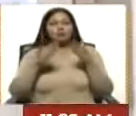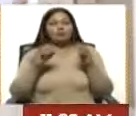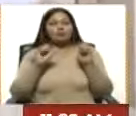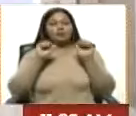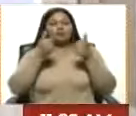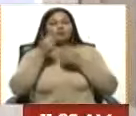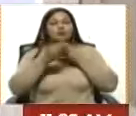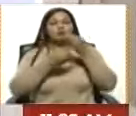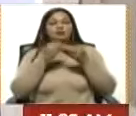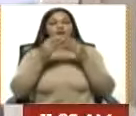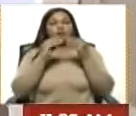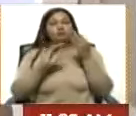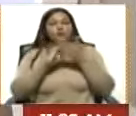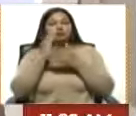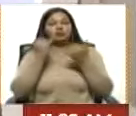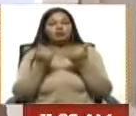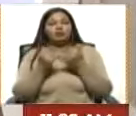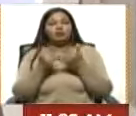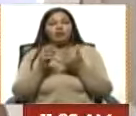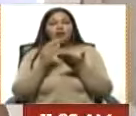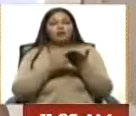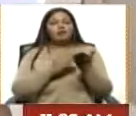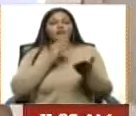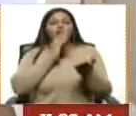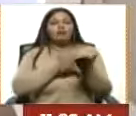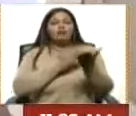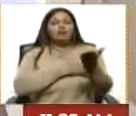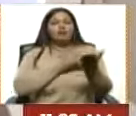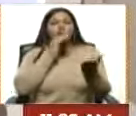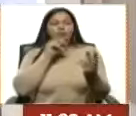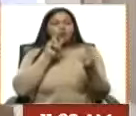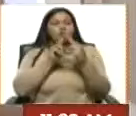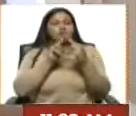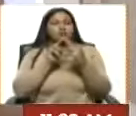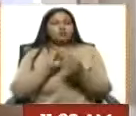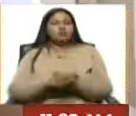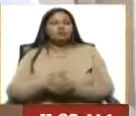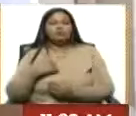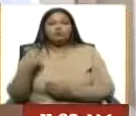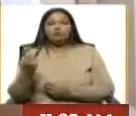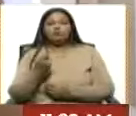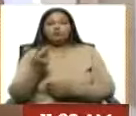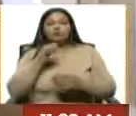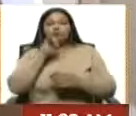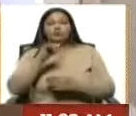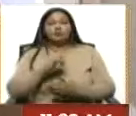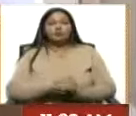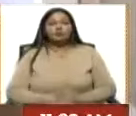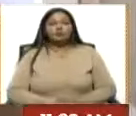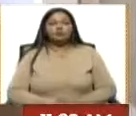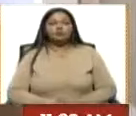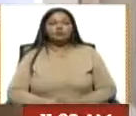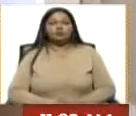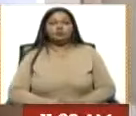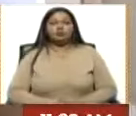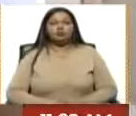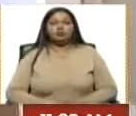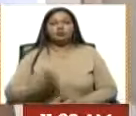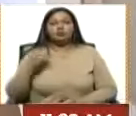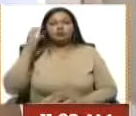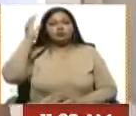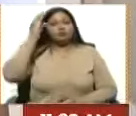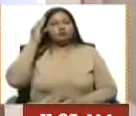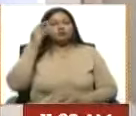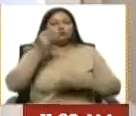algo que para antes era desconocido. Simplemente antes las redes sociales eran, o sea, me meto, busco información. Ahora la gente está teniendo como conciencia de lo que se está haciendo allí.